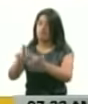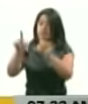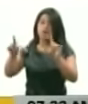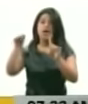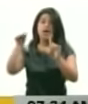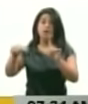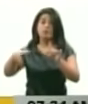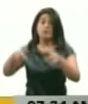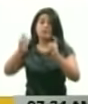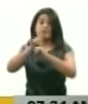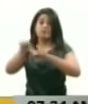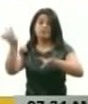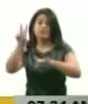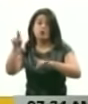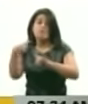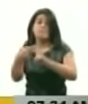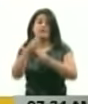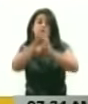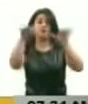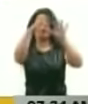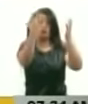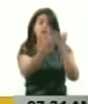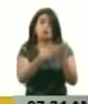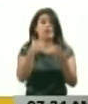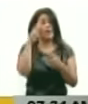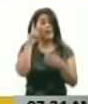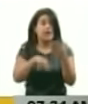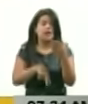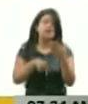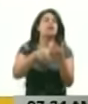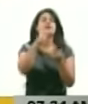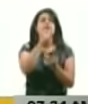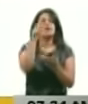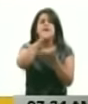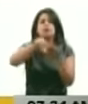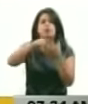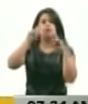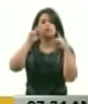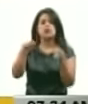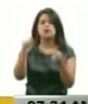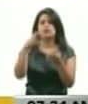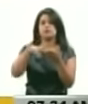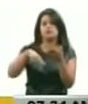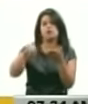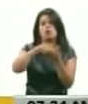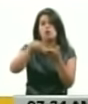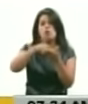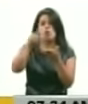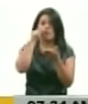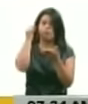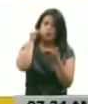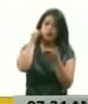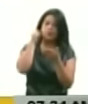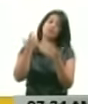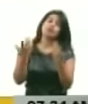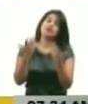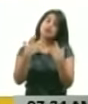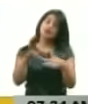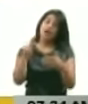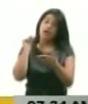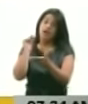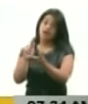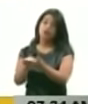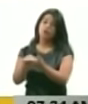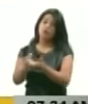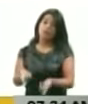patrimonio documental de nuestros grandes escritores y escritoras que definitivamente esa plataforma